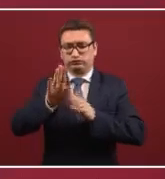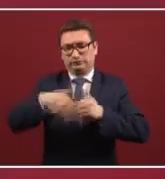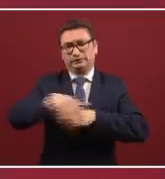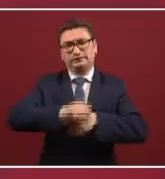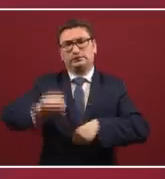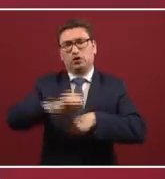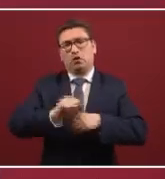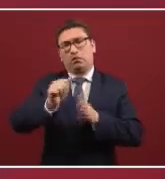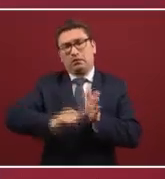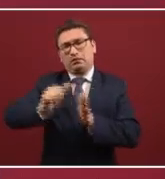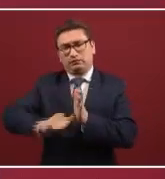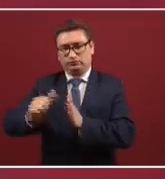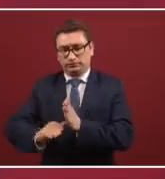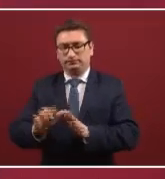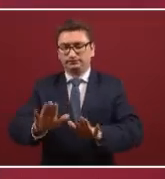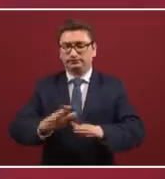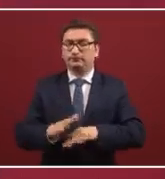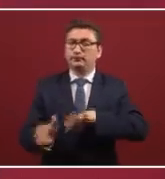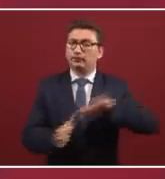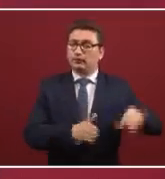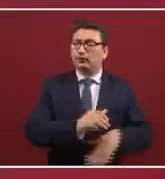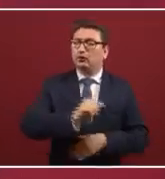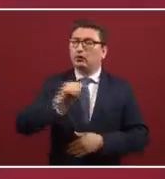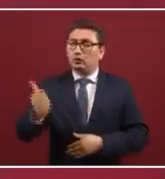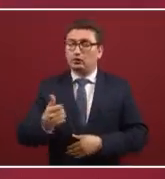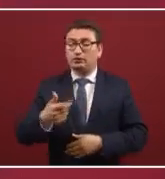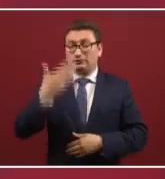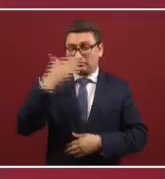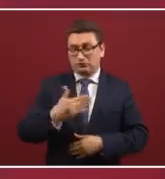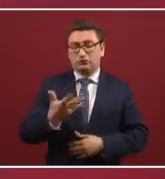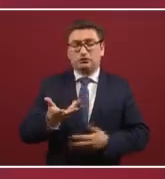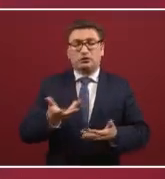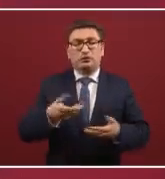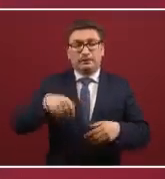cuanto a qué podemos hacer en términos de la actividad industrial,